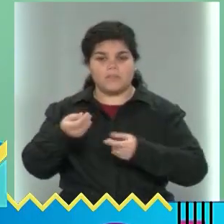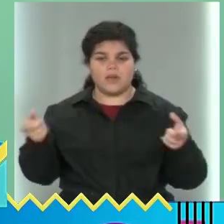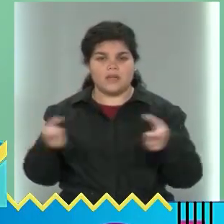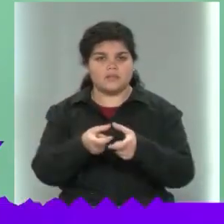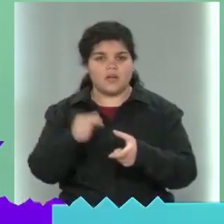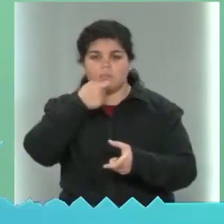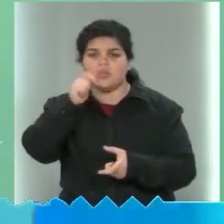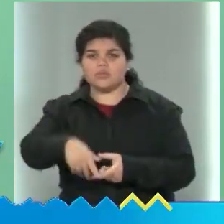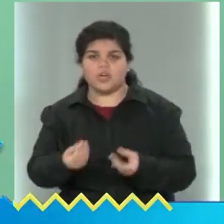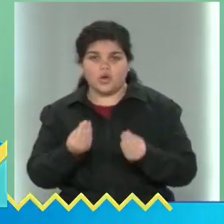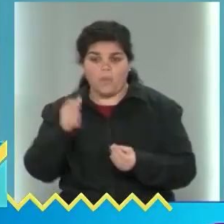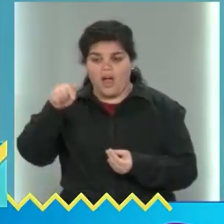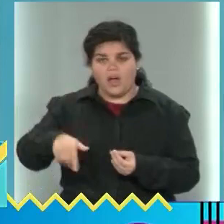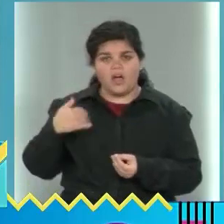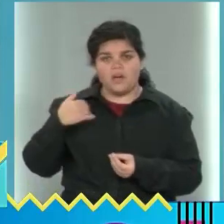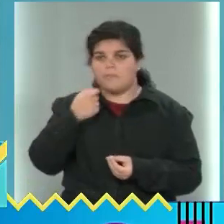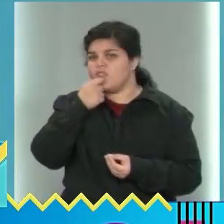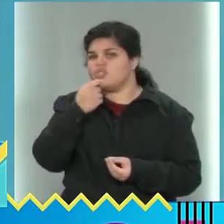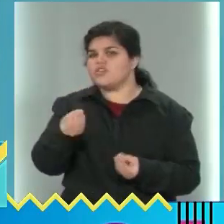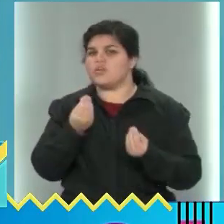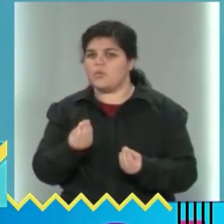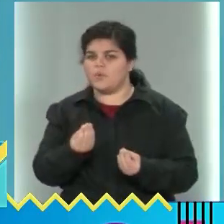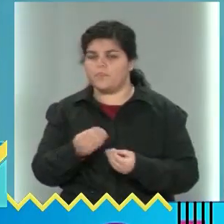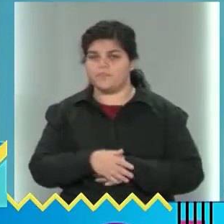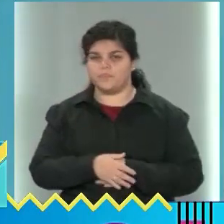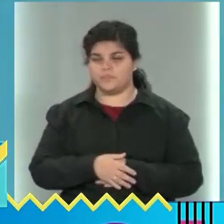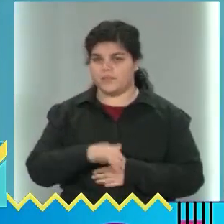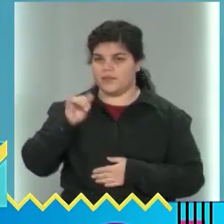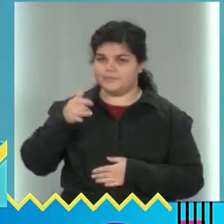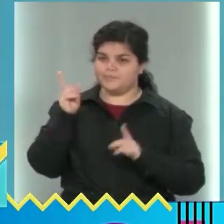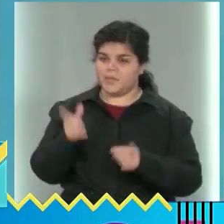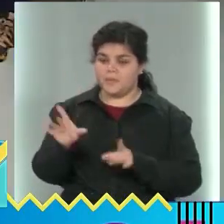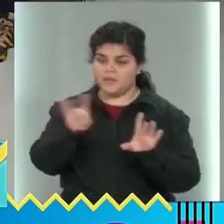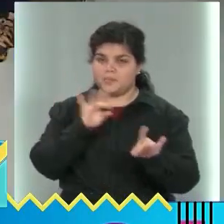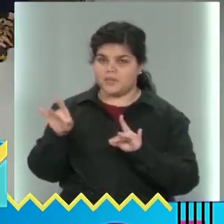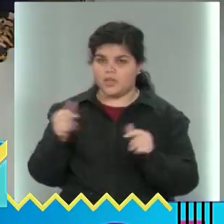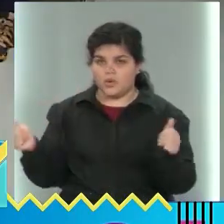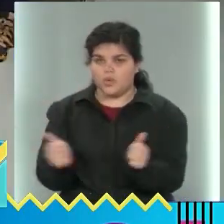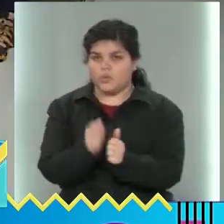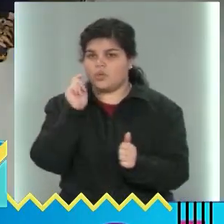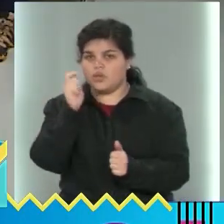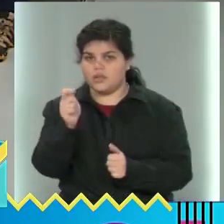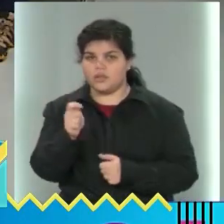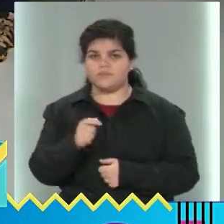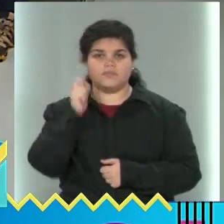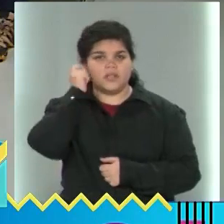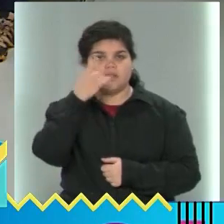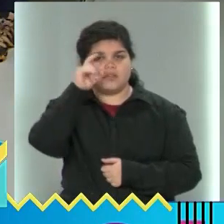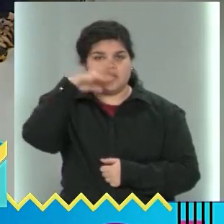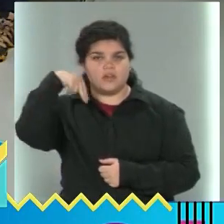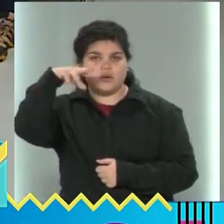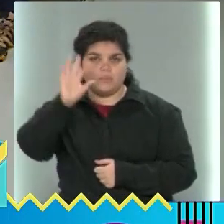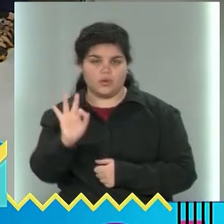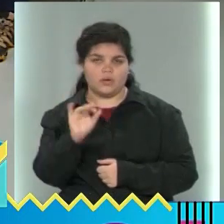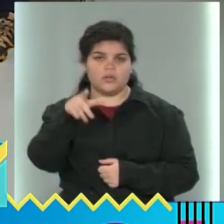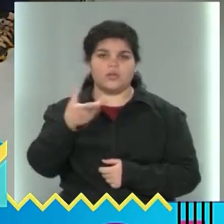la realidad en nuestra provincia, Fer? Exacto, y para hacerlo también tenemos a nuestros invitados. Está con nosotros Guillermo Cruz, subsecretario